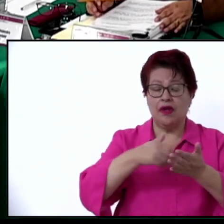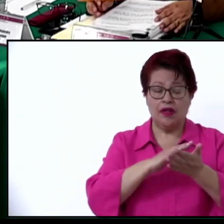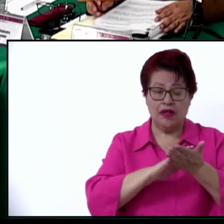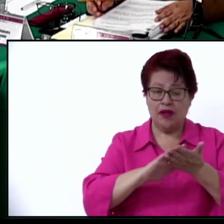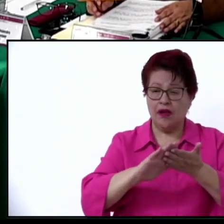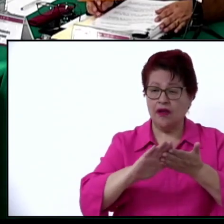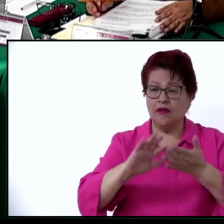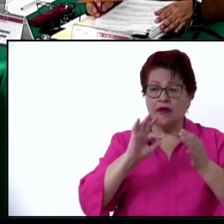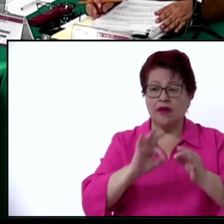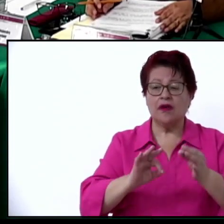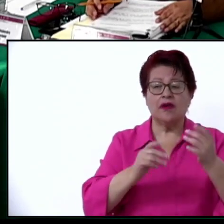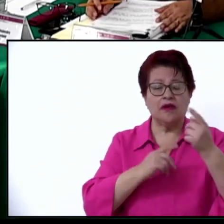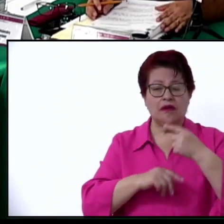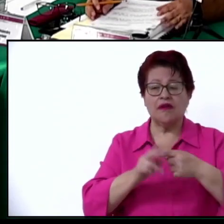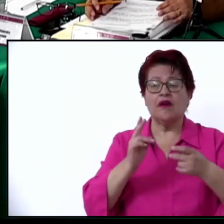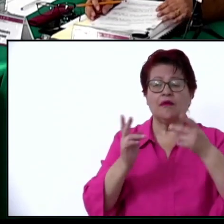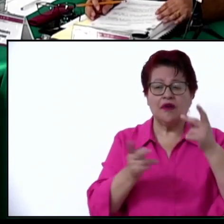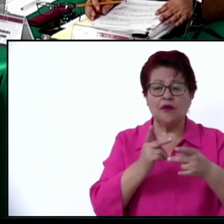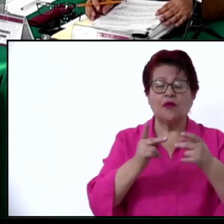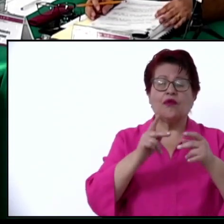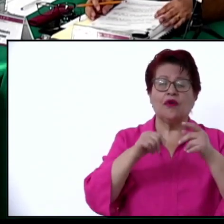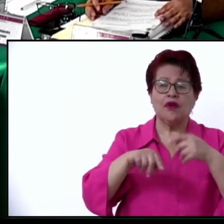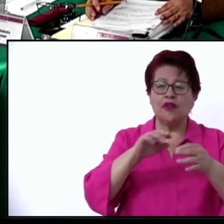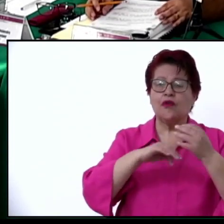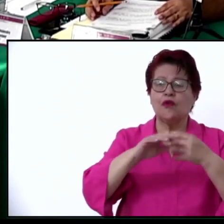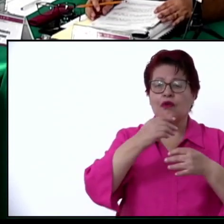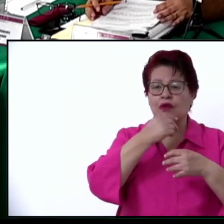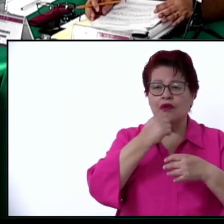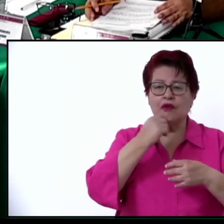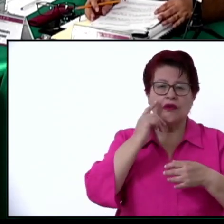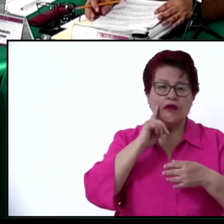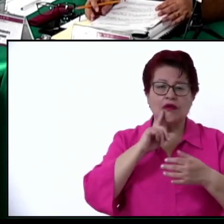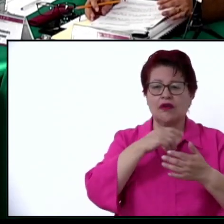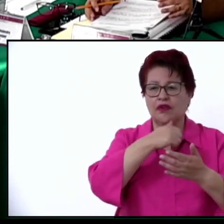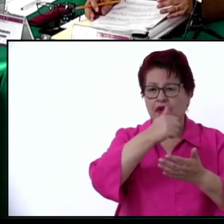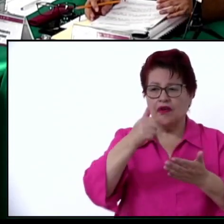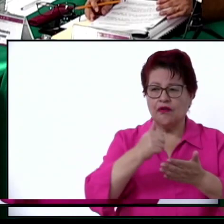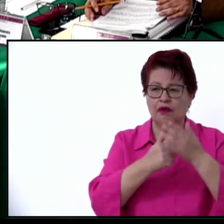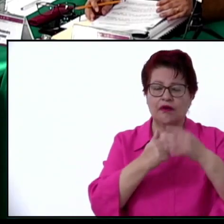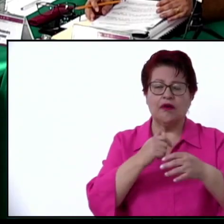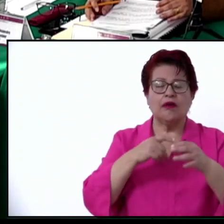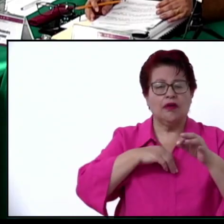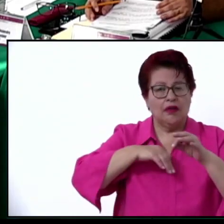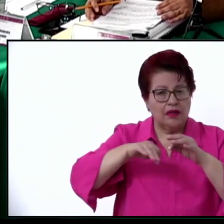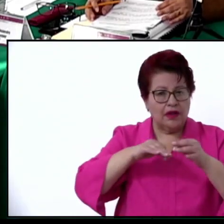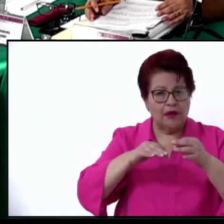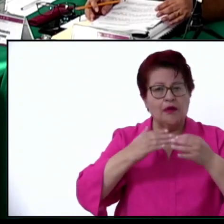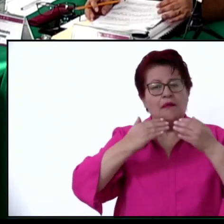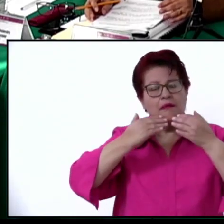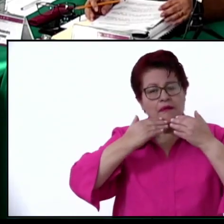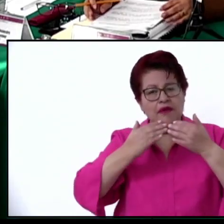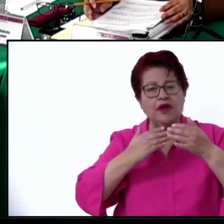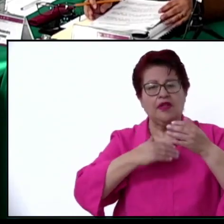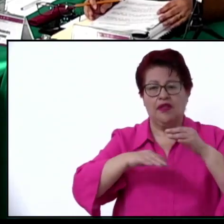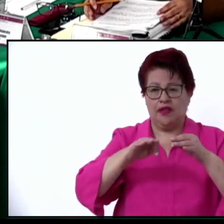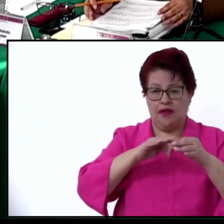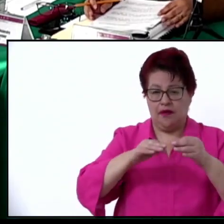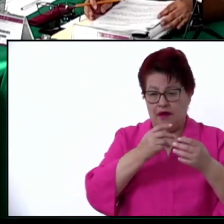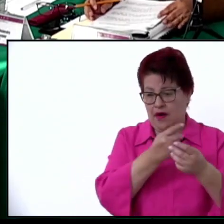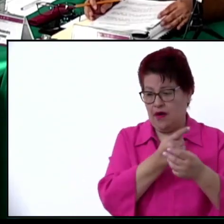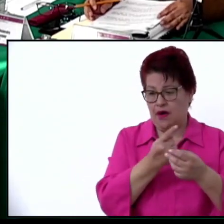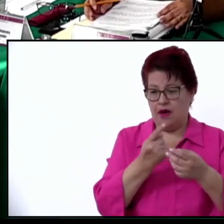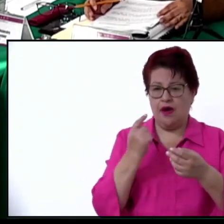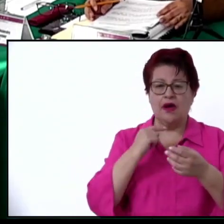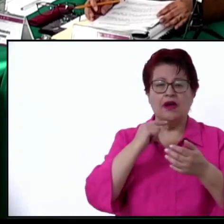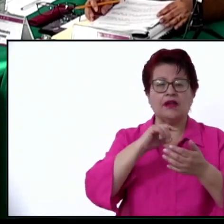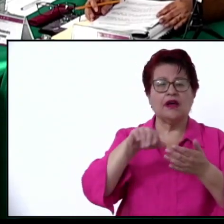y rendición de cuentas para todas y todos los capitalinos. El trabajo y el bienestar de nuestros trabajadores en